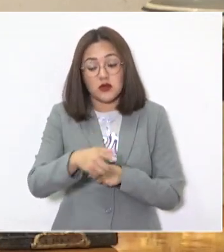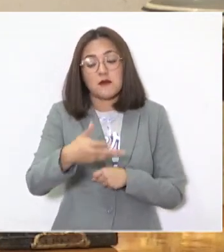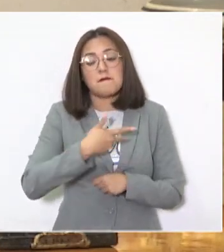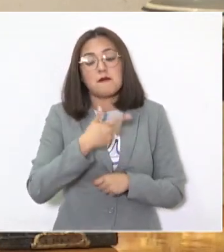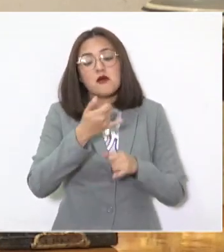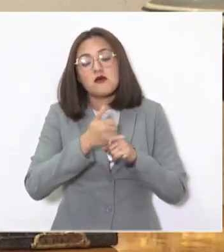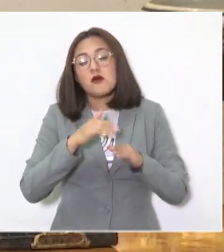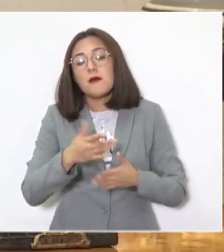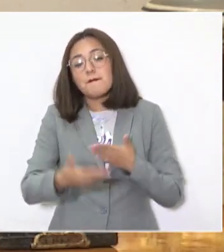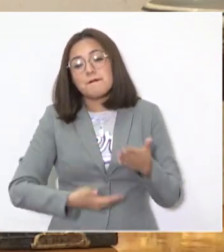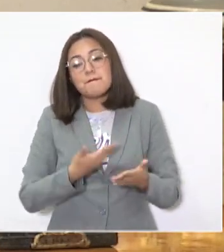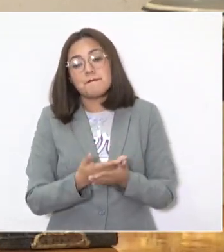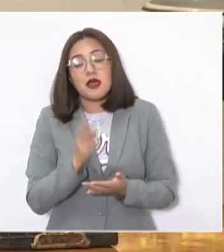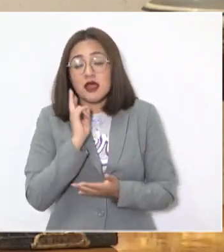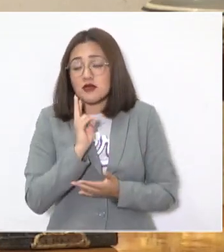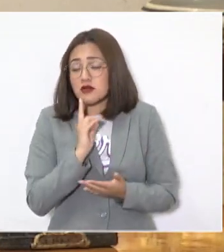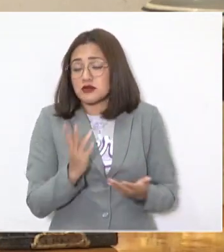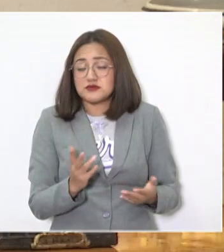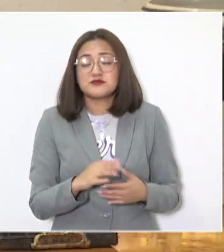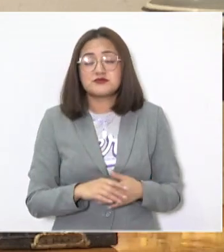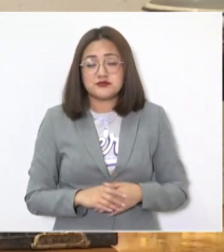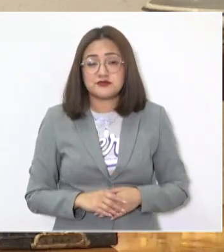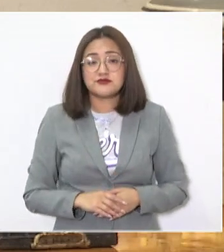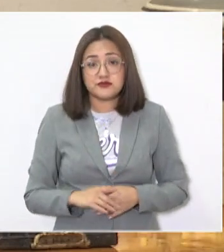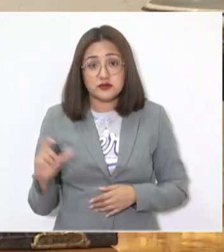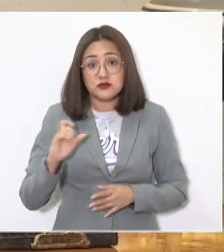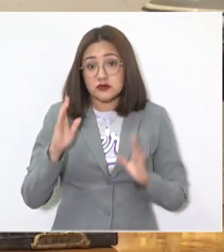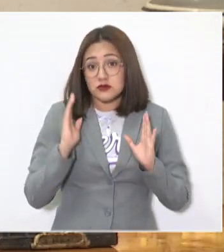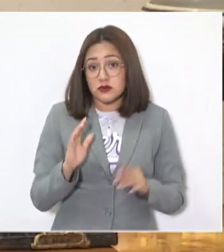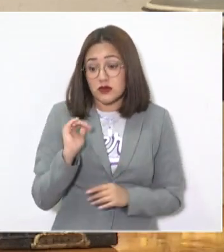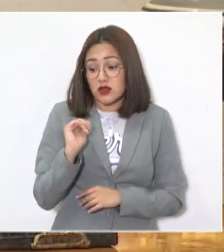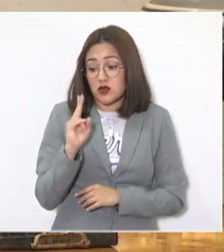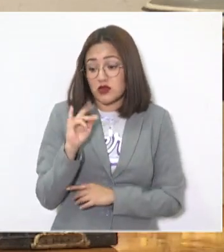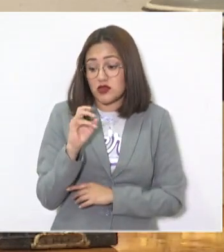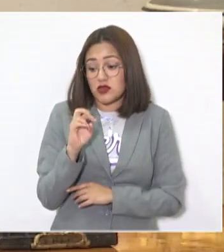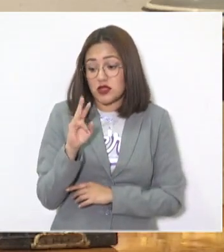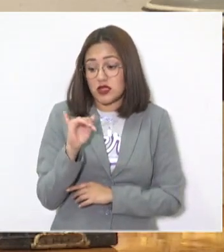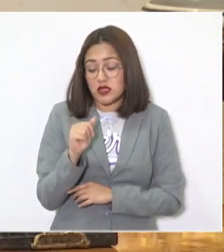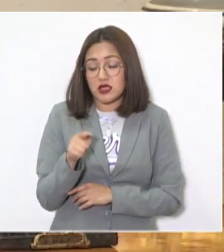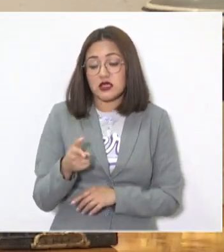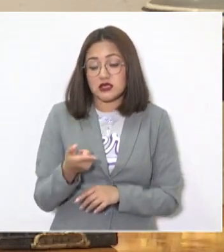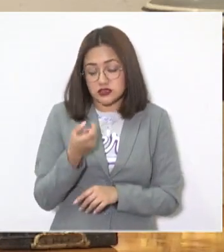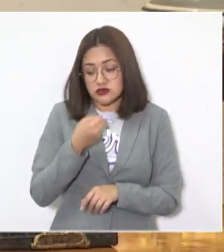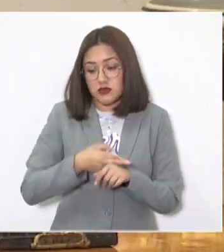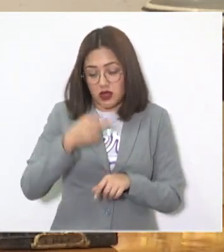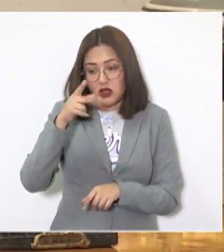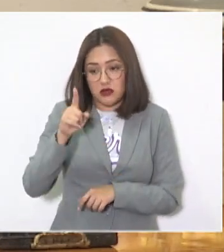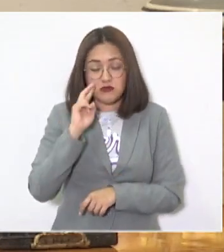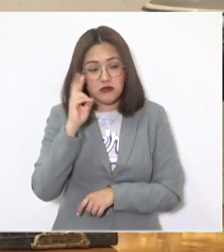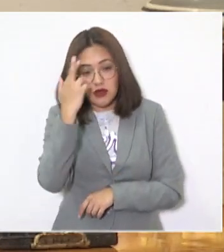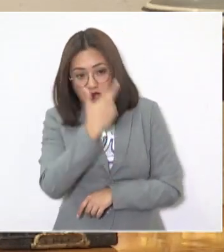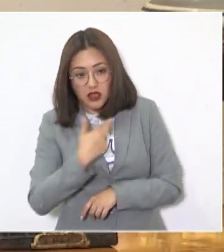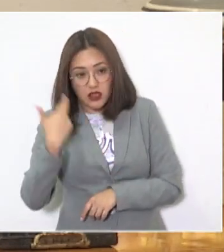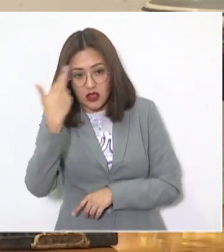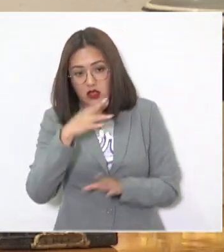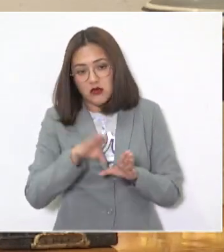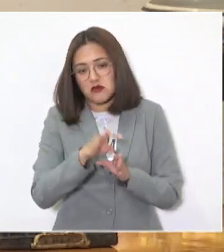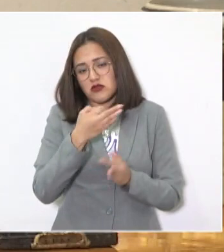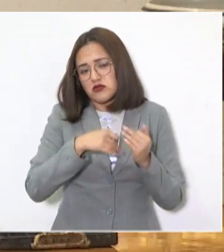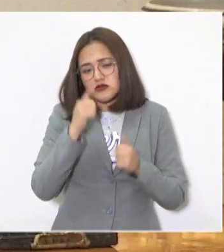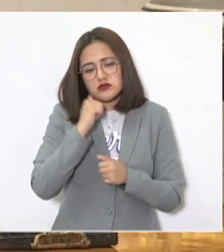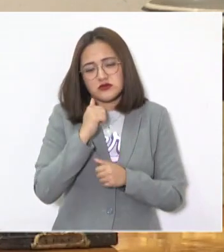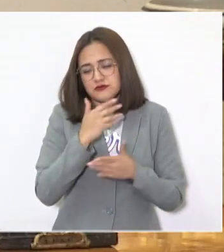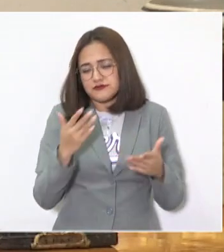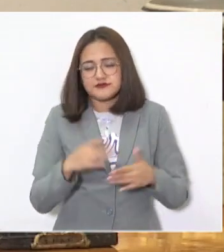que informarse en el año siguiente, cuando llegue a la Auditoría Superior del Estado, y lo revisará, como lo hace en todos los